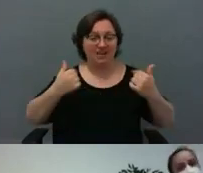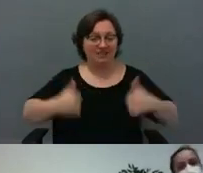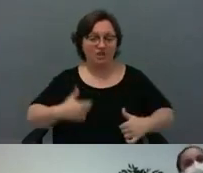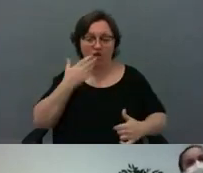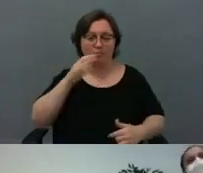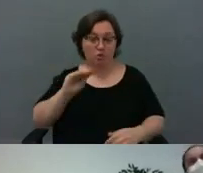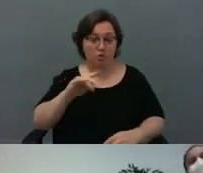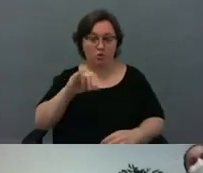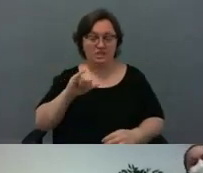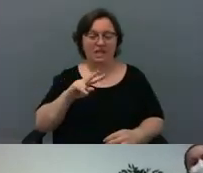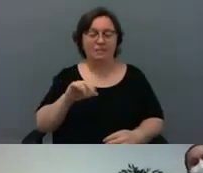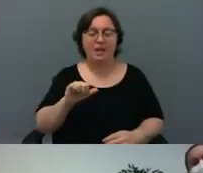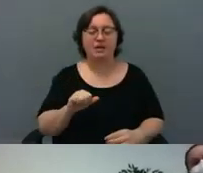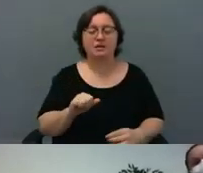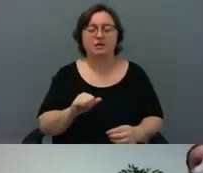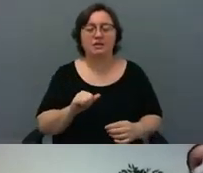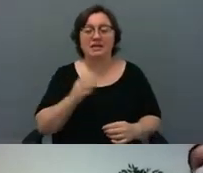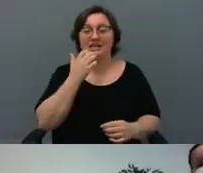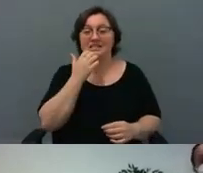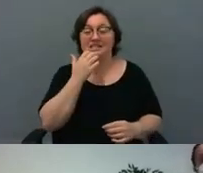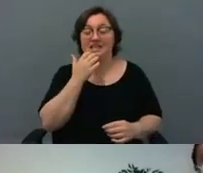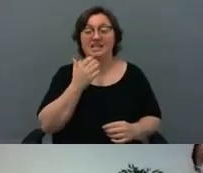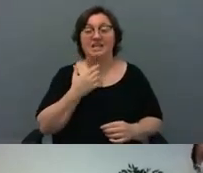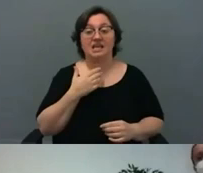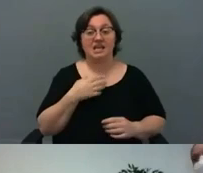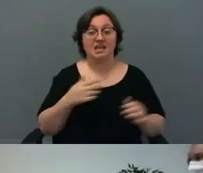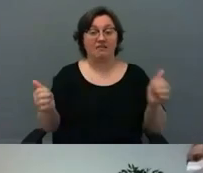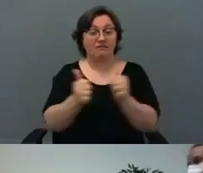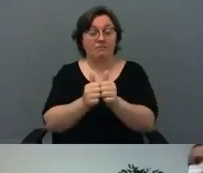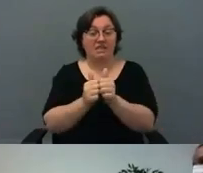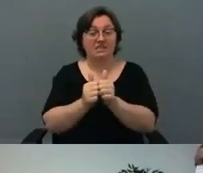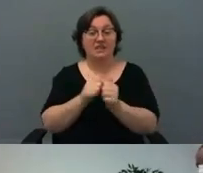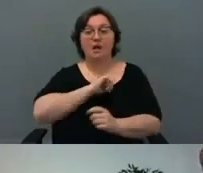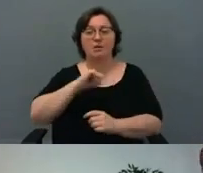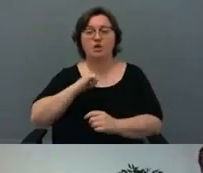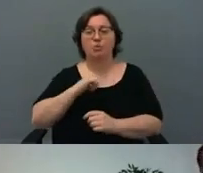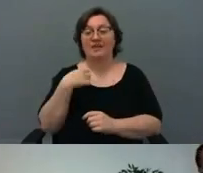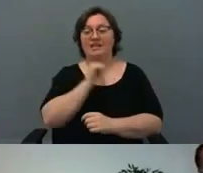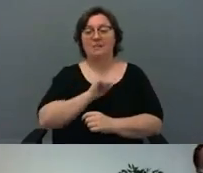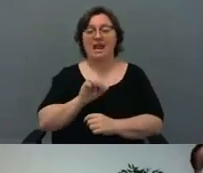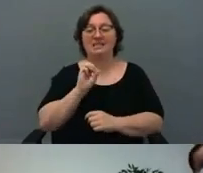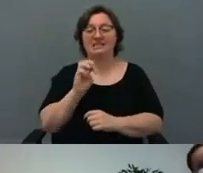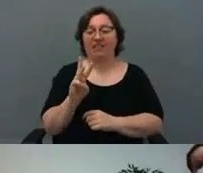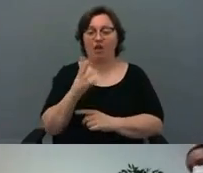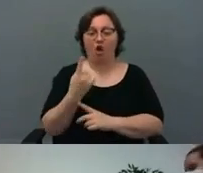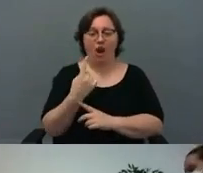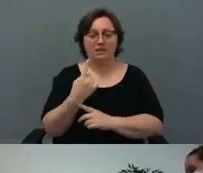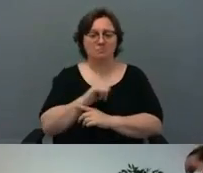Silvia, si opta por la asistencia personal, a lo mejor le corresponden 13 horas a la semana de asistencia